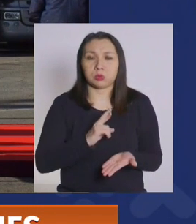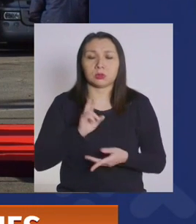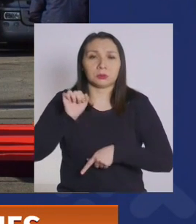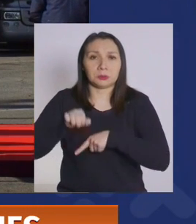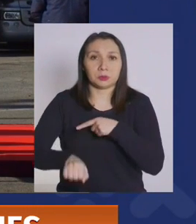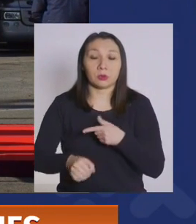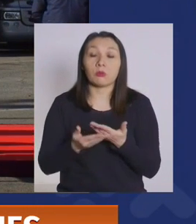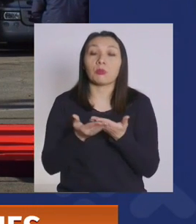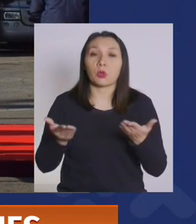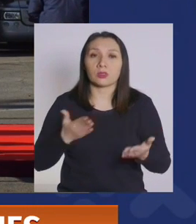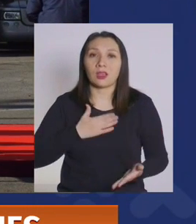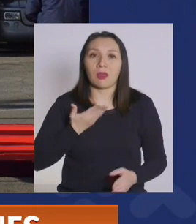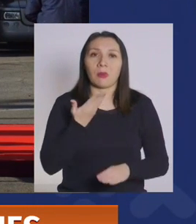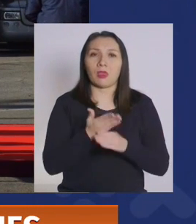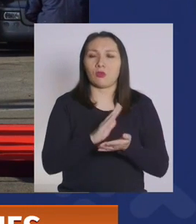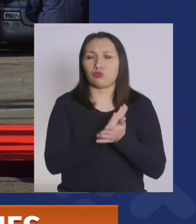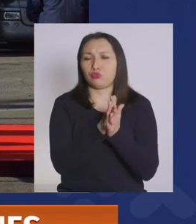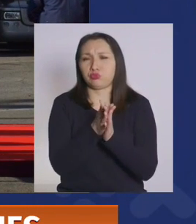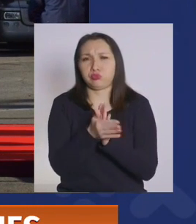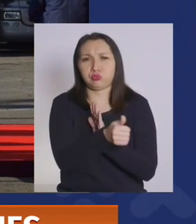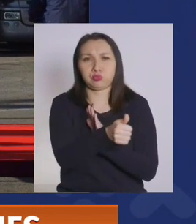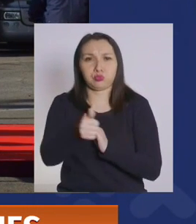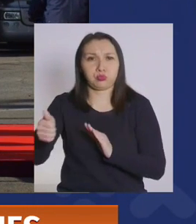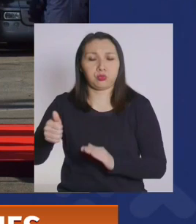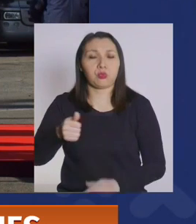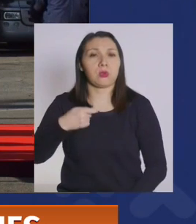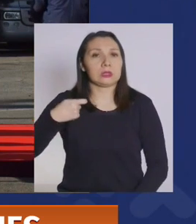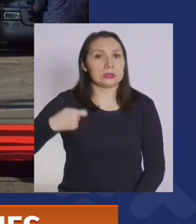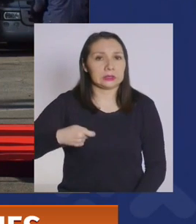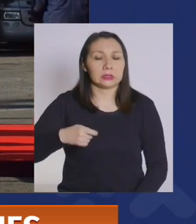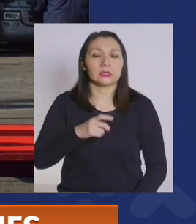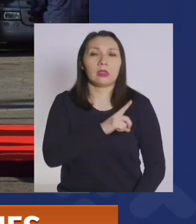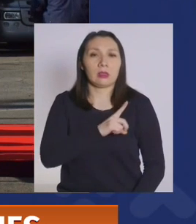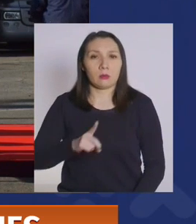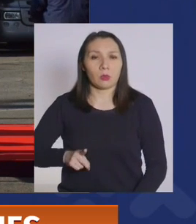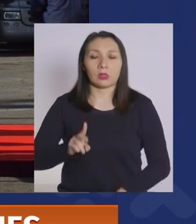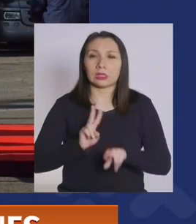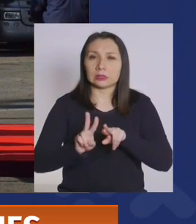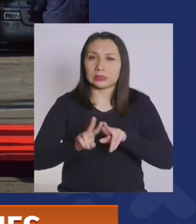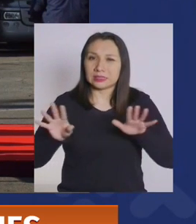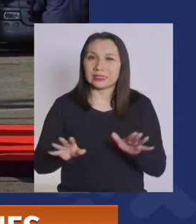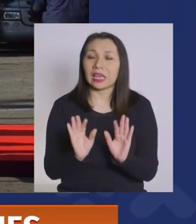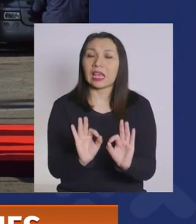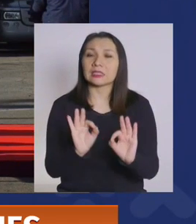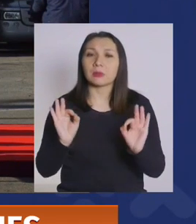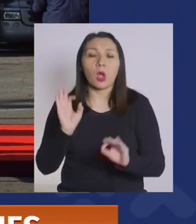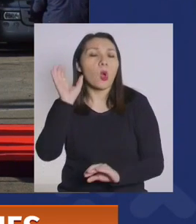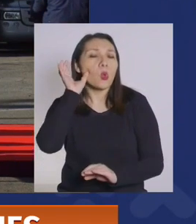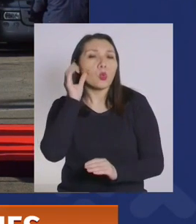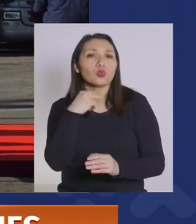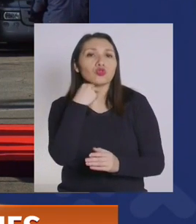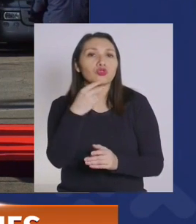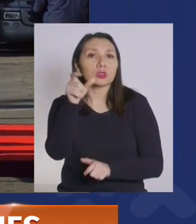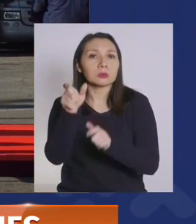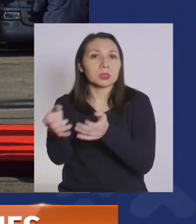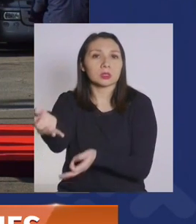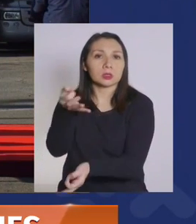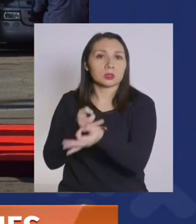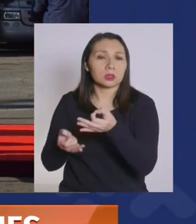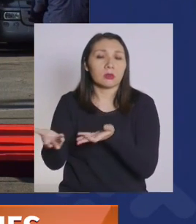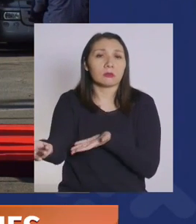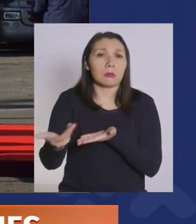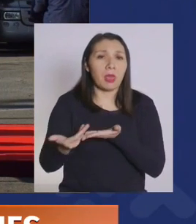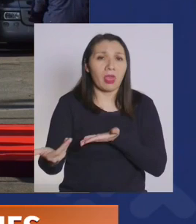quiero pedirle a todos los parlamentarios que hagamos un esfuerzo especial y escuchemos la voz de la gente que nos